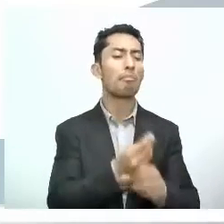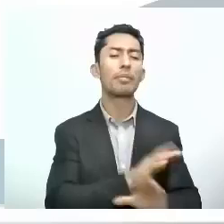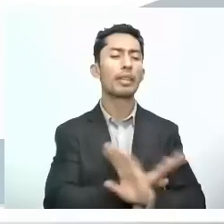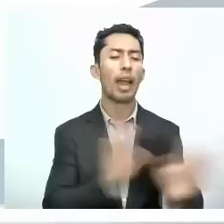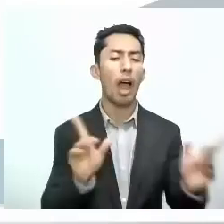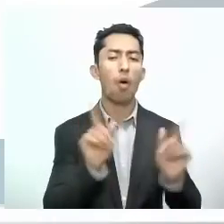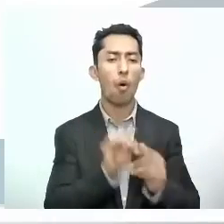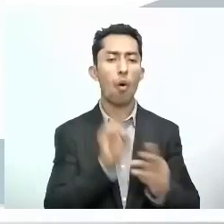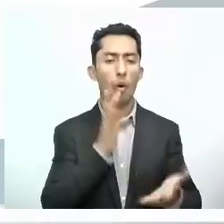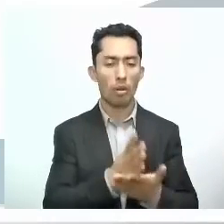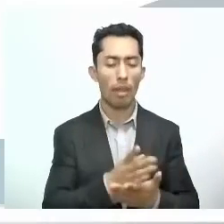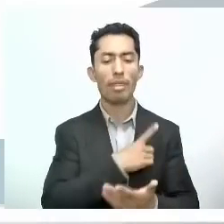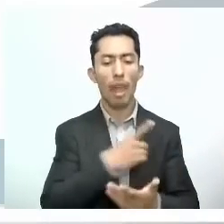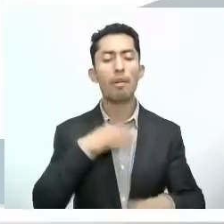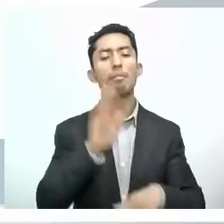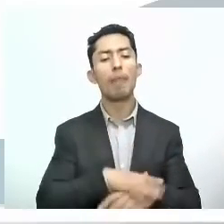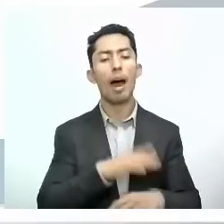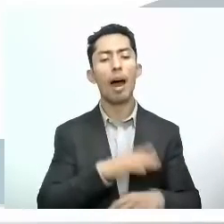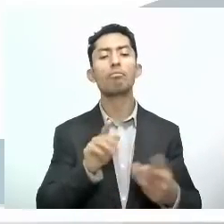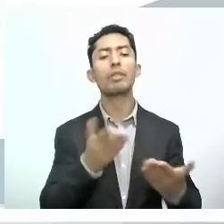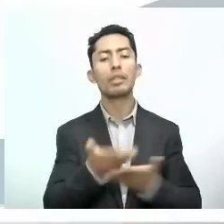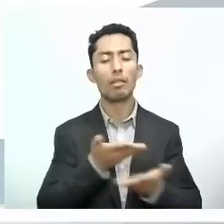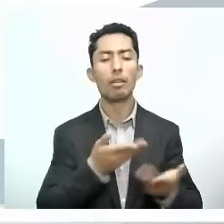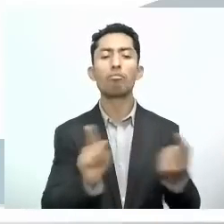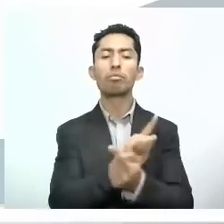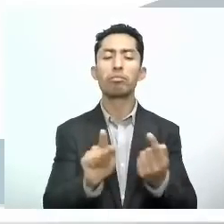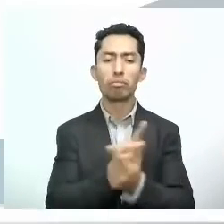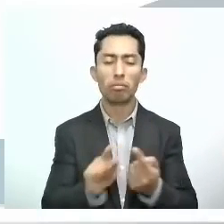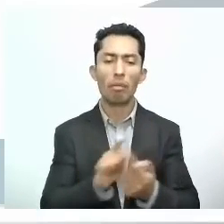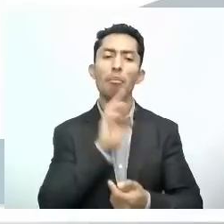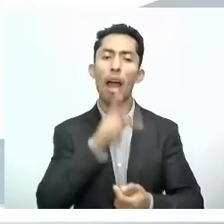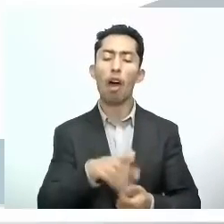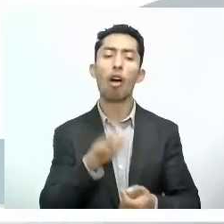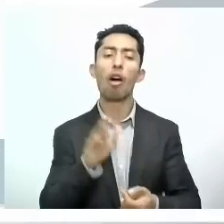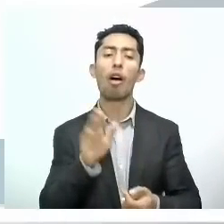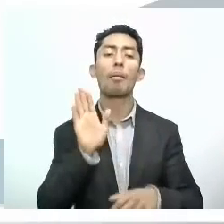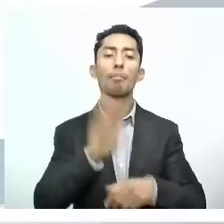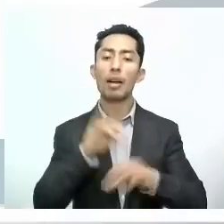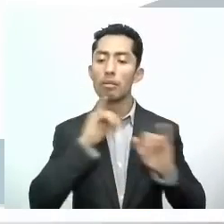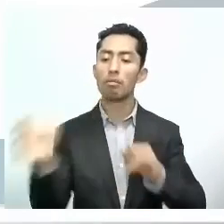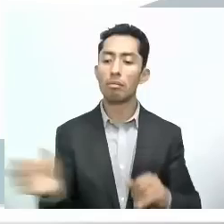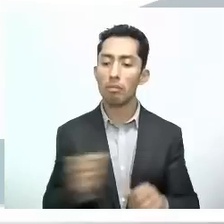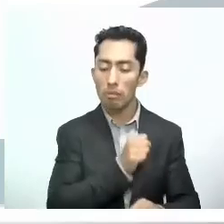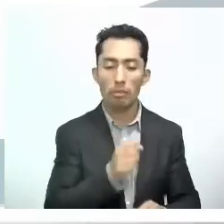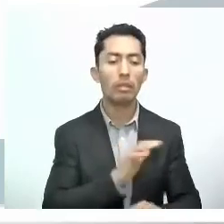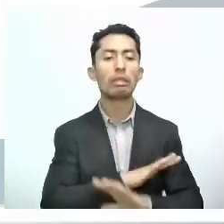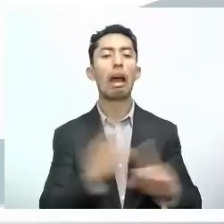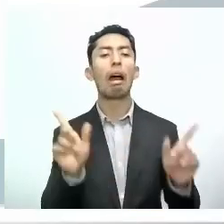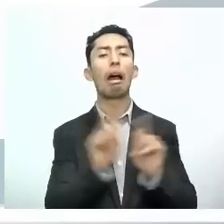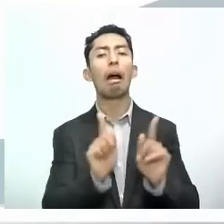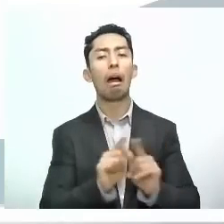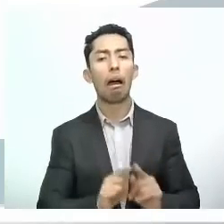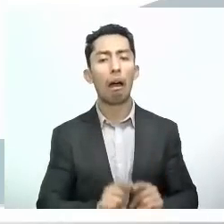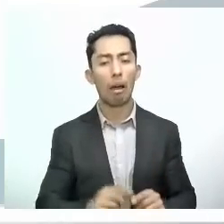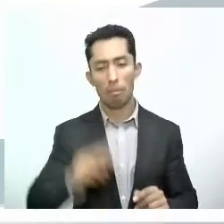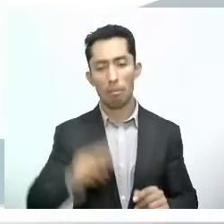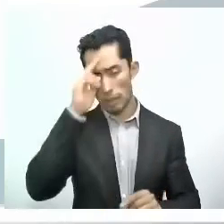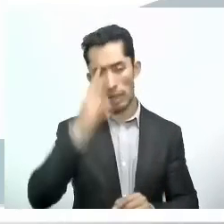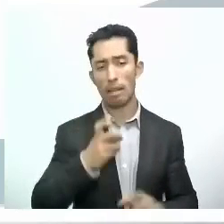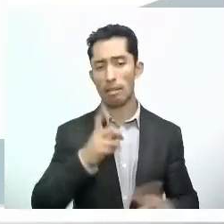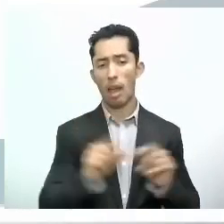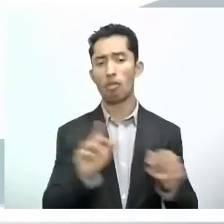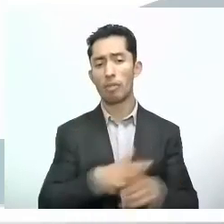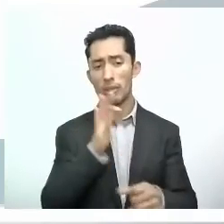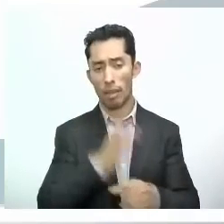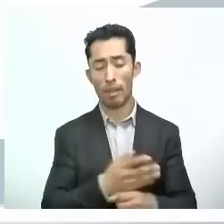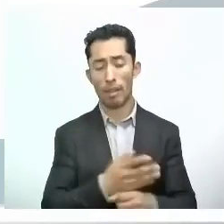crear cercanía en el servicio, hay que poner más intérpretes, pero únicamente así lo ha pensado. En cambio, en